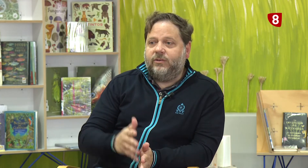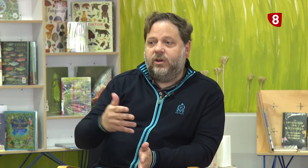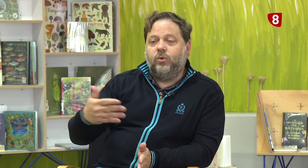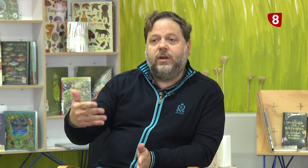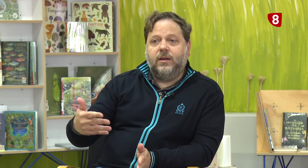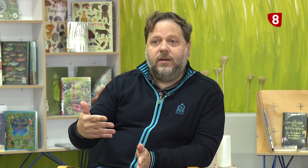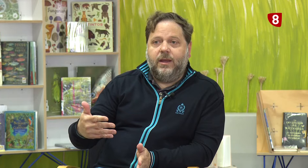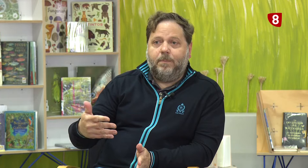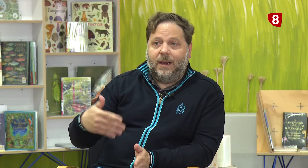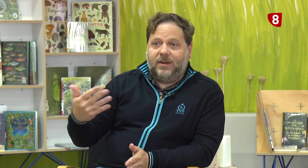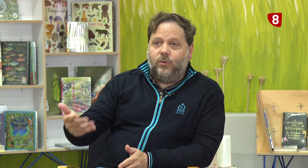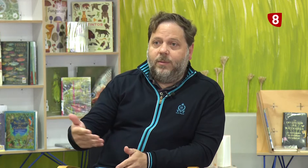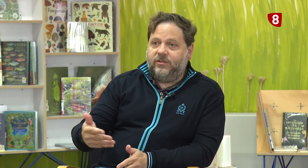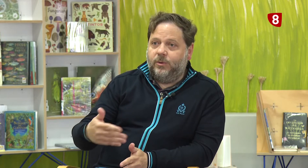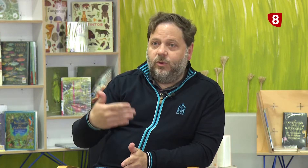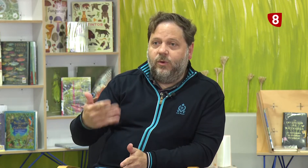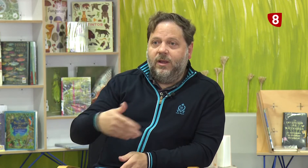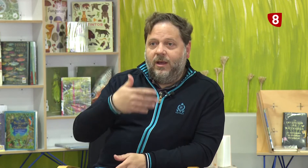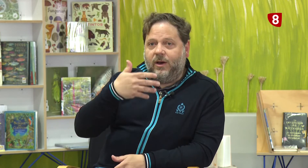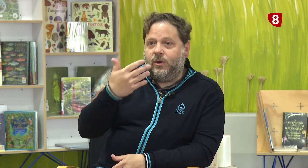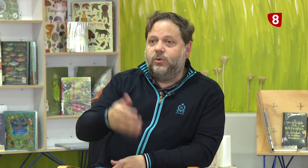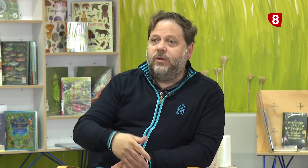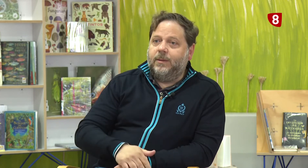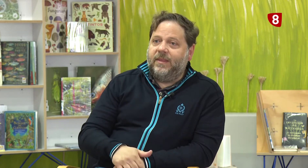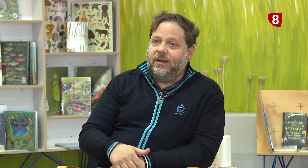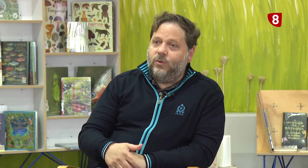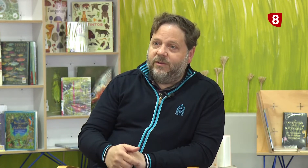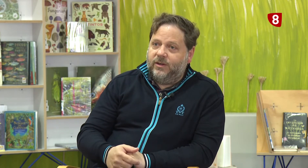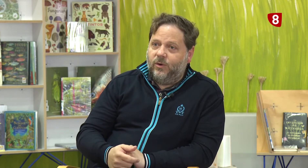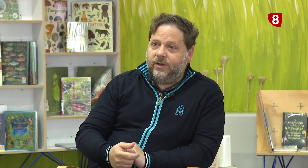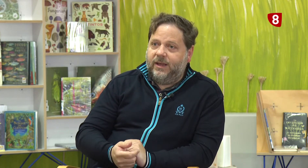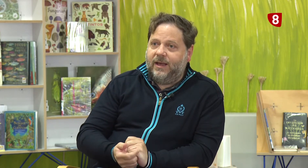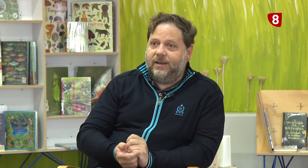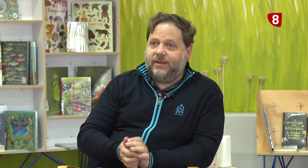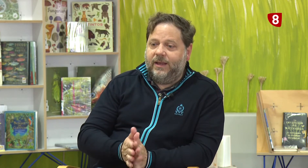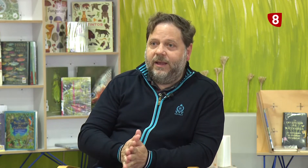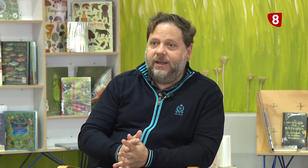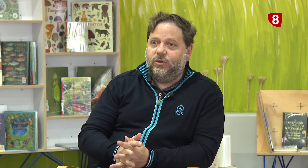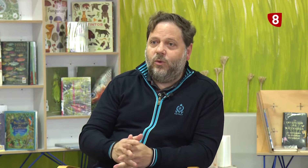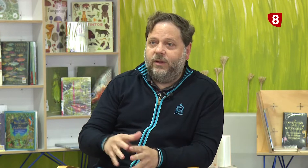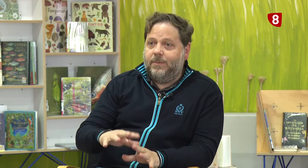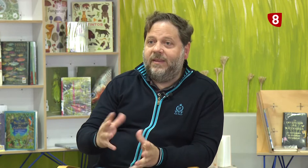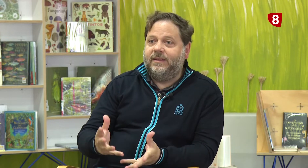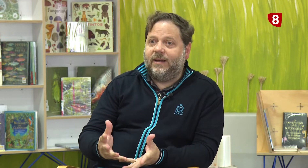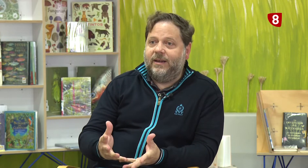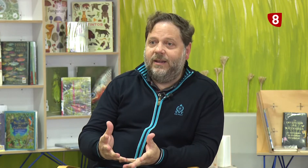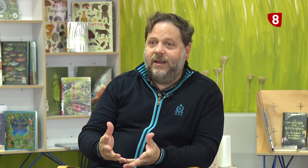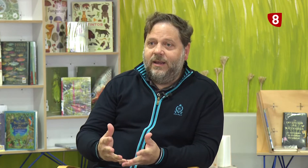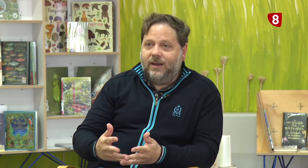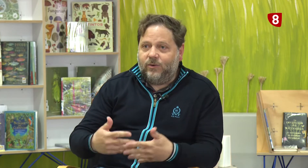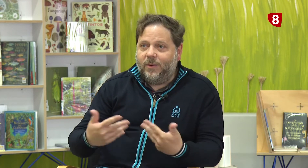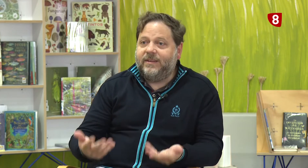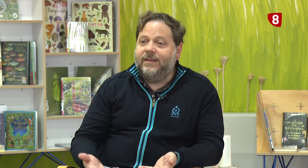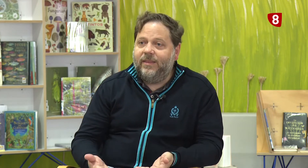en caso que surgen palabras nuevas, sobre todo, ahora con todo el tema de las nuevas tecnologías, todo el tema de internet,